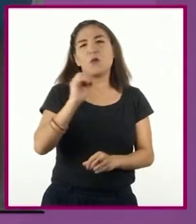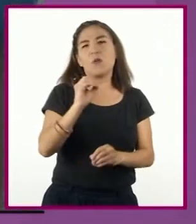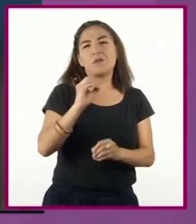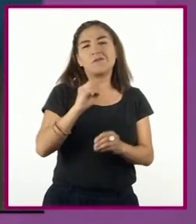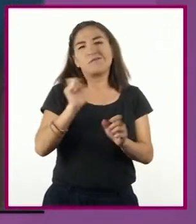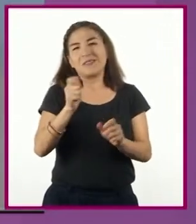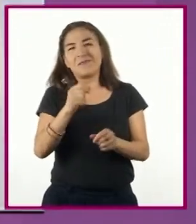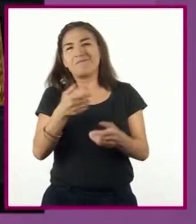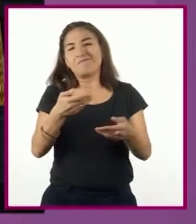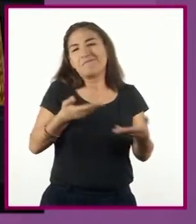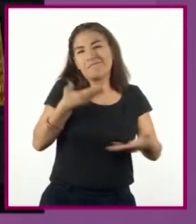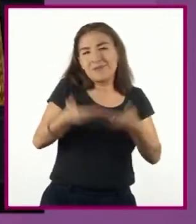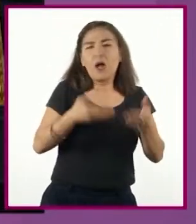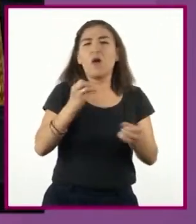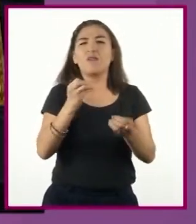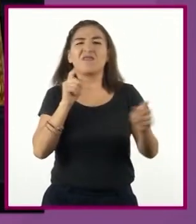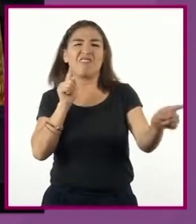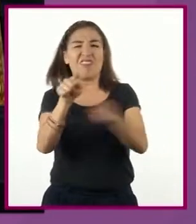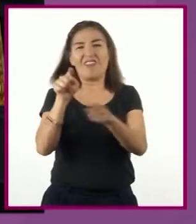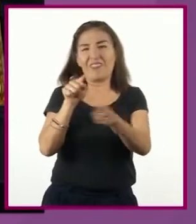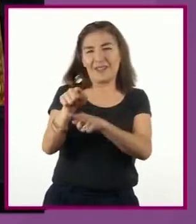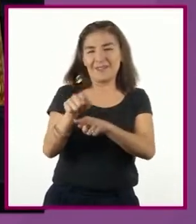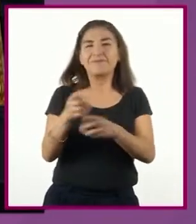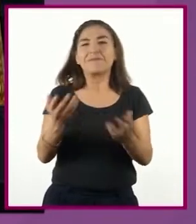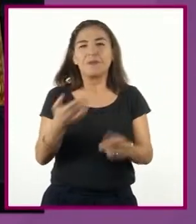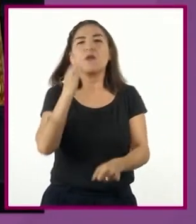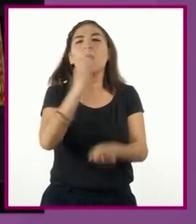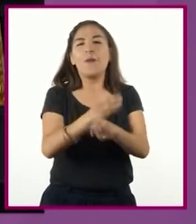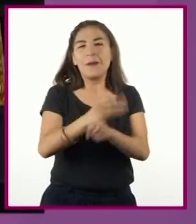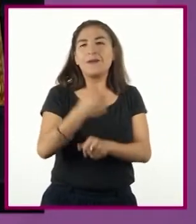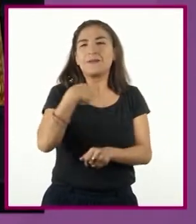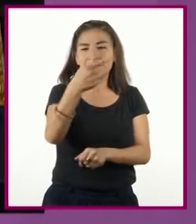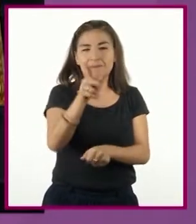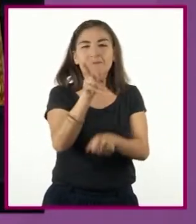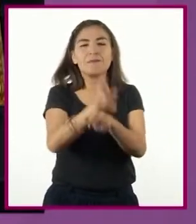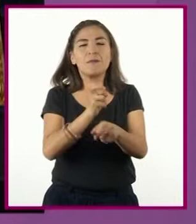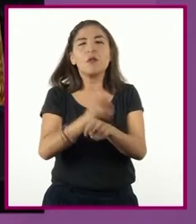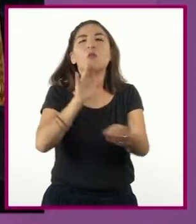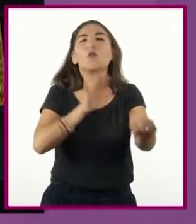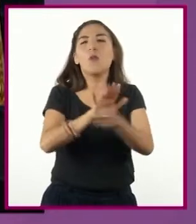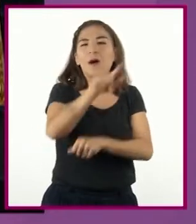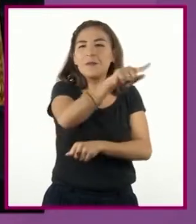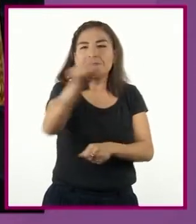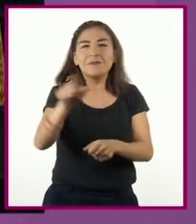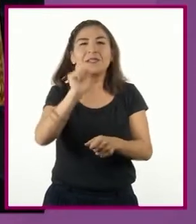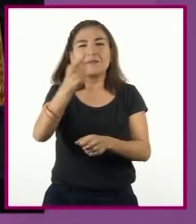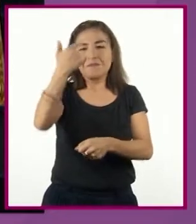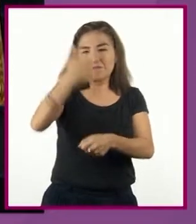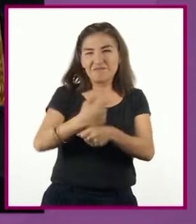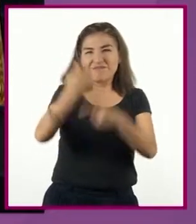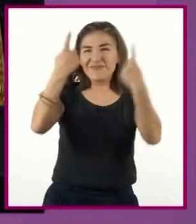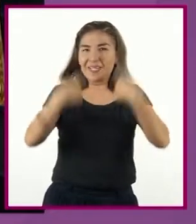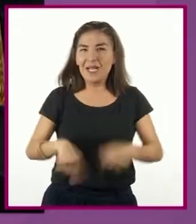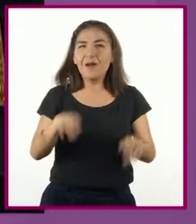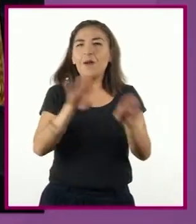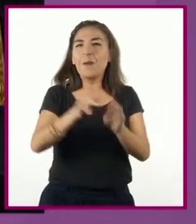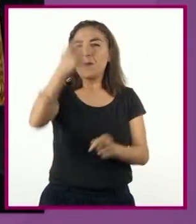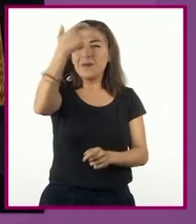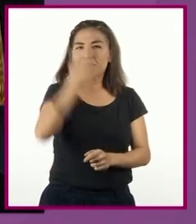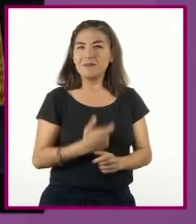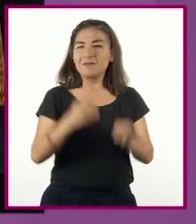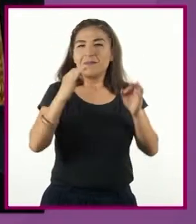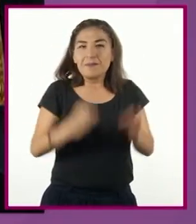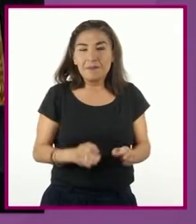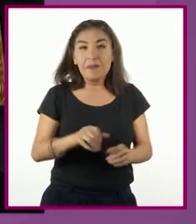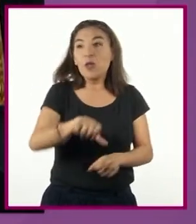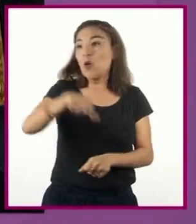entre otras. Te invito a que en este momento descubras cuáles son algunos rasgos de tu identidad y cuáles los